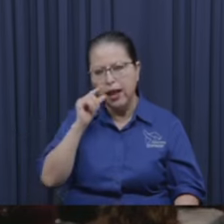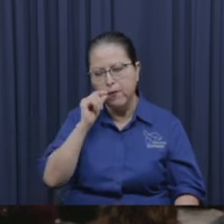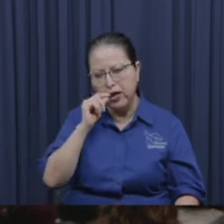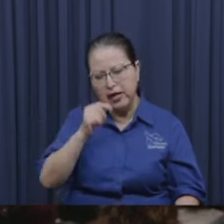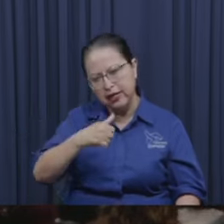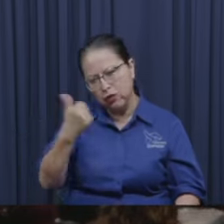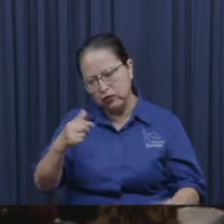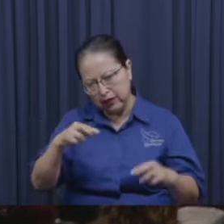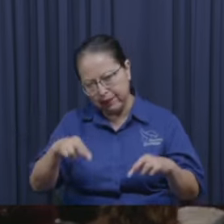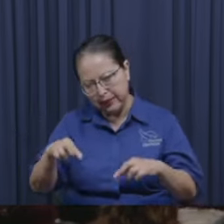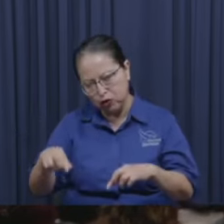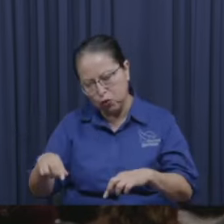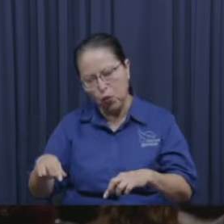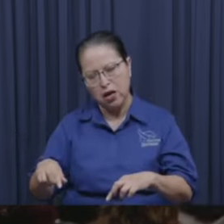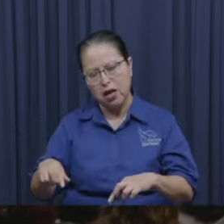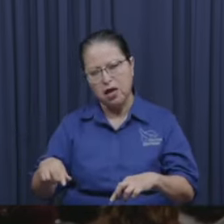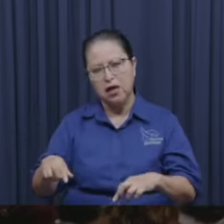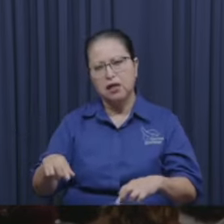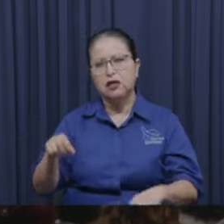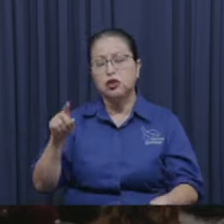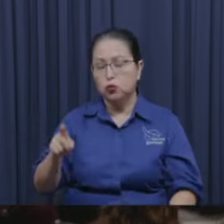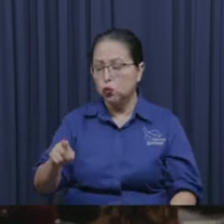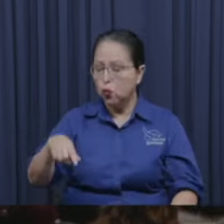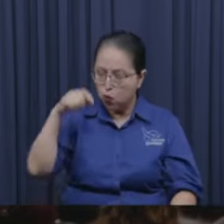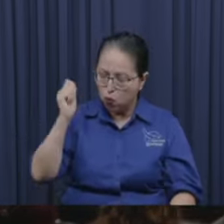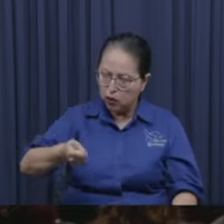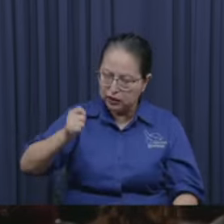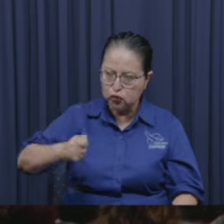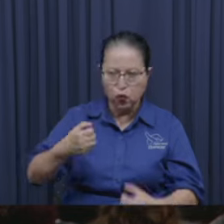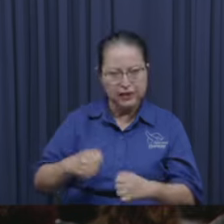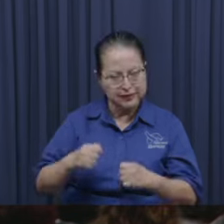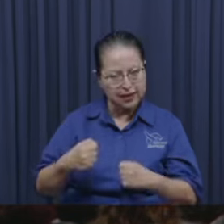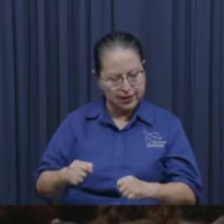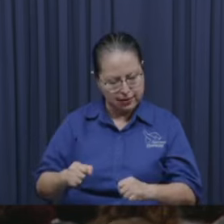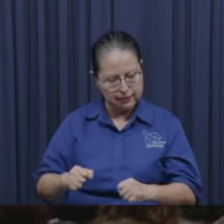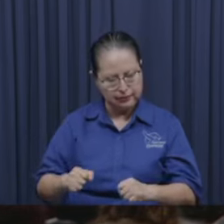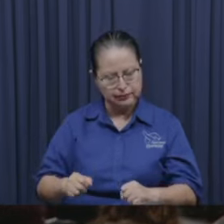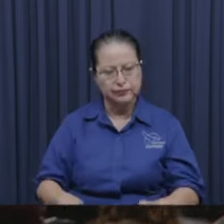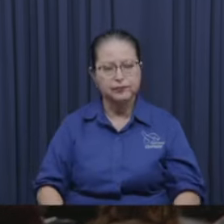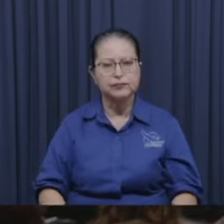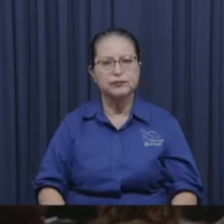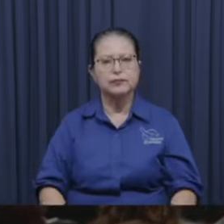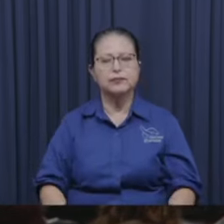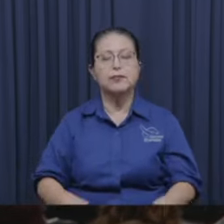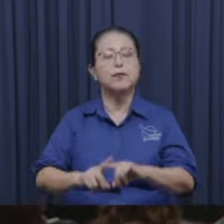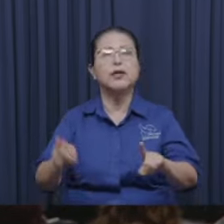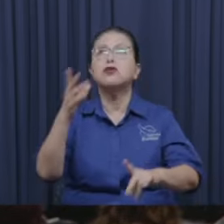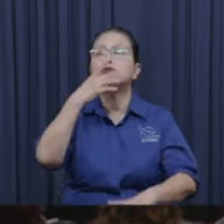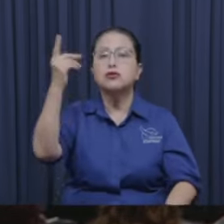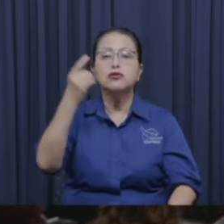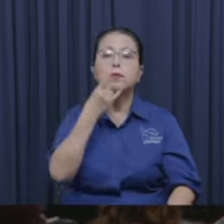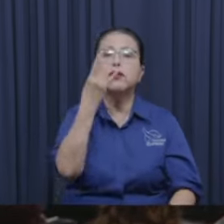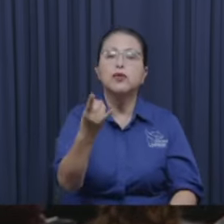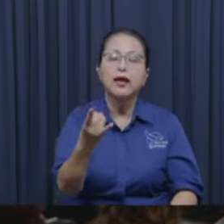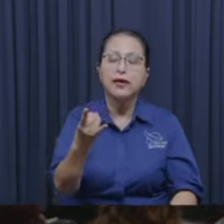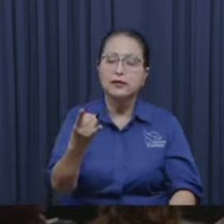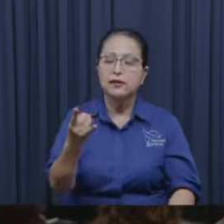mujer y tú ya declaraste juicio pero Dios no es juez con como tú ya te